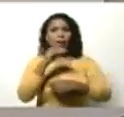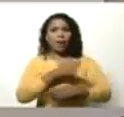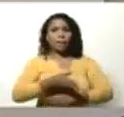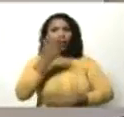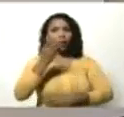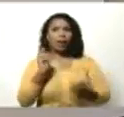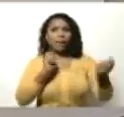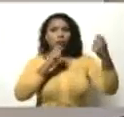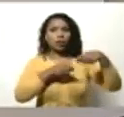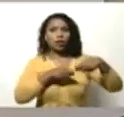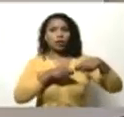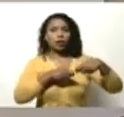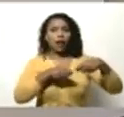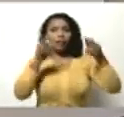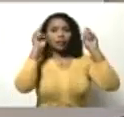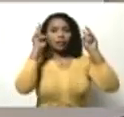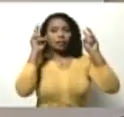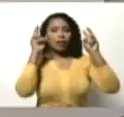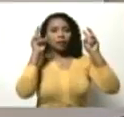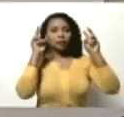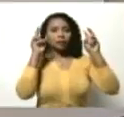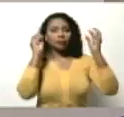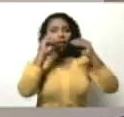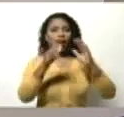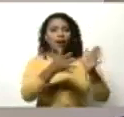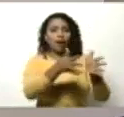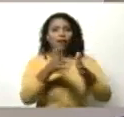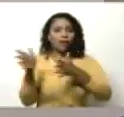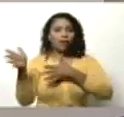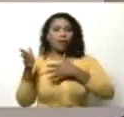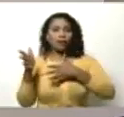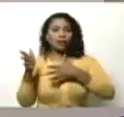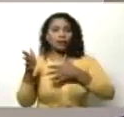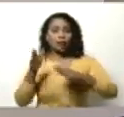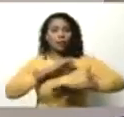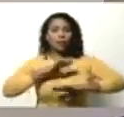apostando al tema complementario, ganar, ganar y el beneficio compartido.